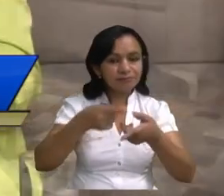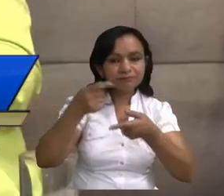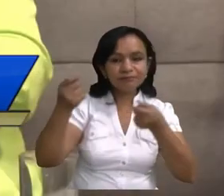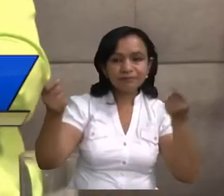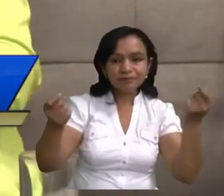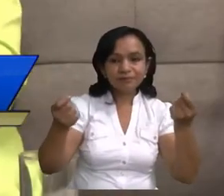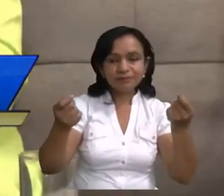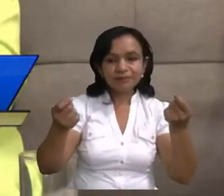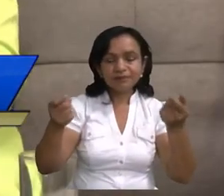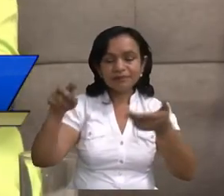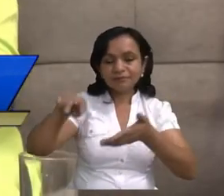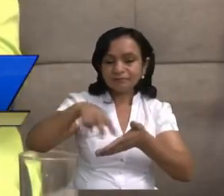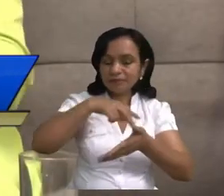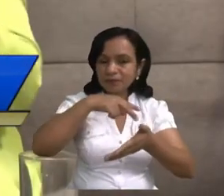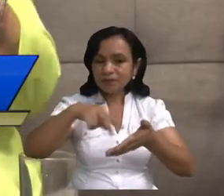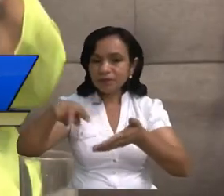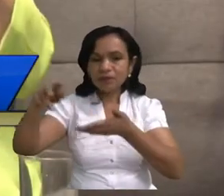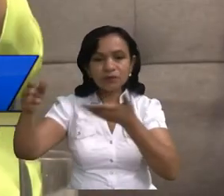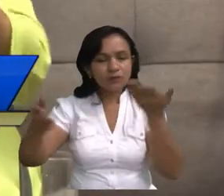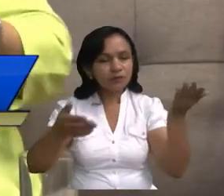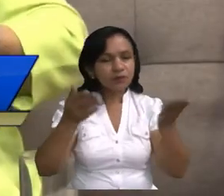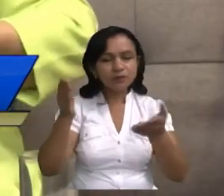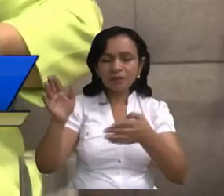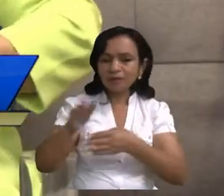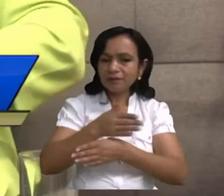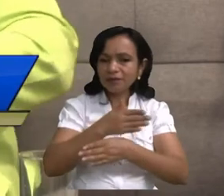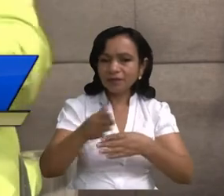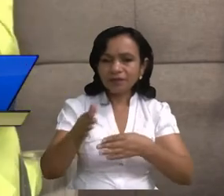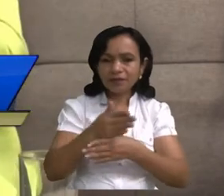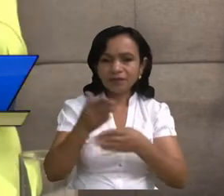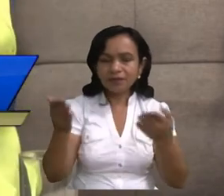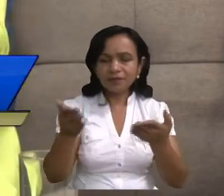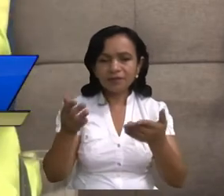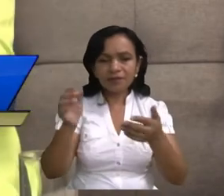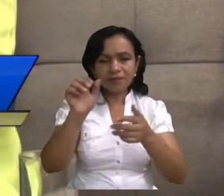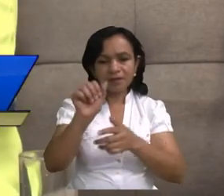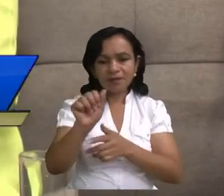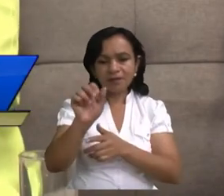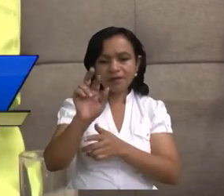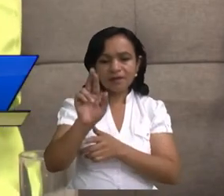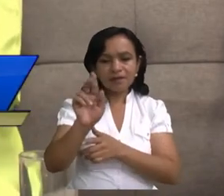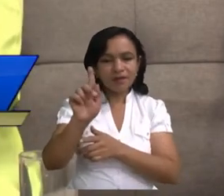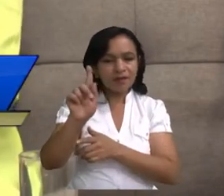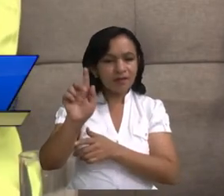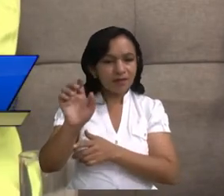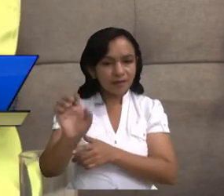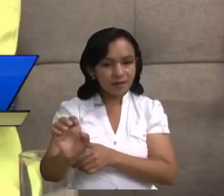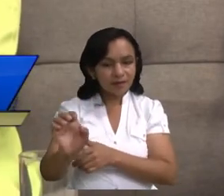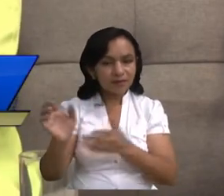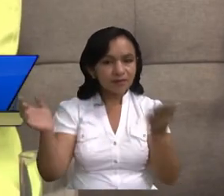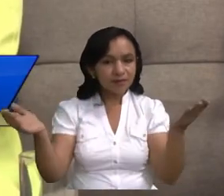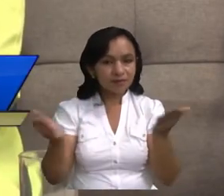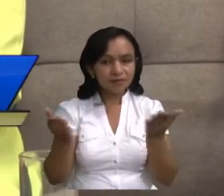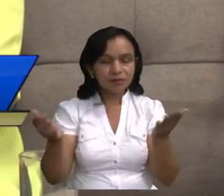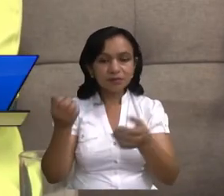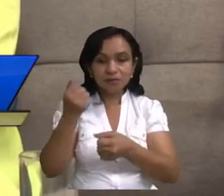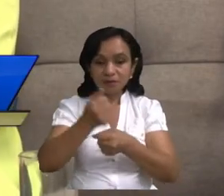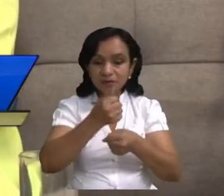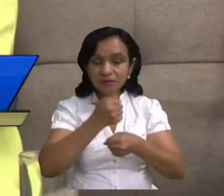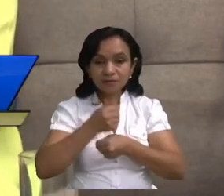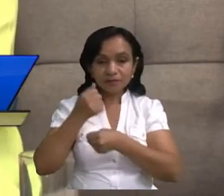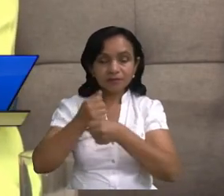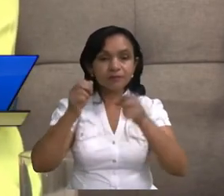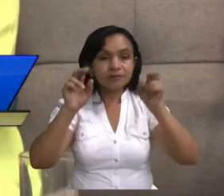las clínicas de danza, o sea, de todo como o de arte, o sea, como ellos también... trabajan el